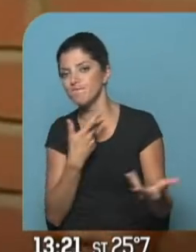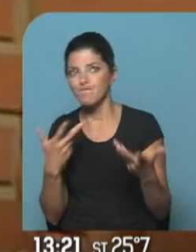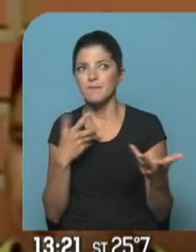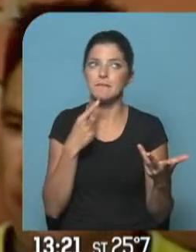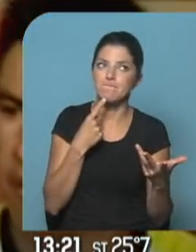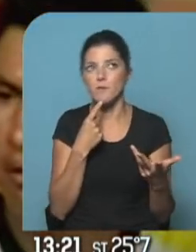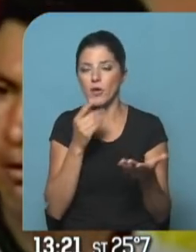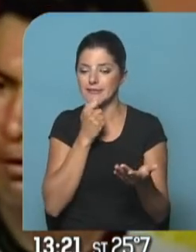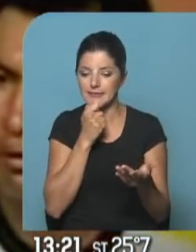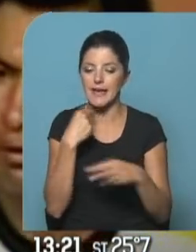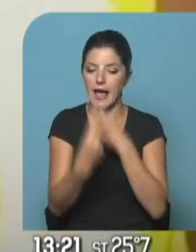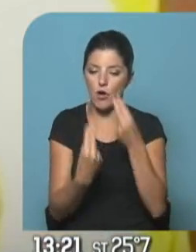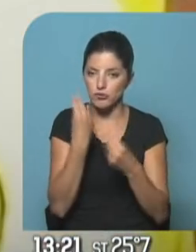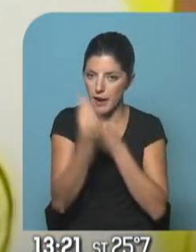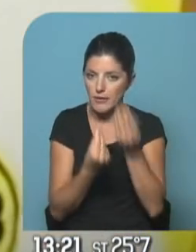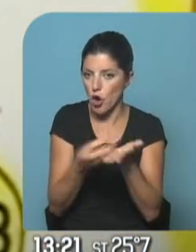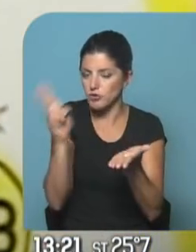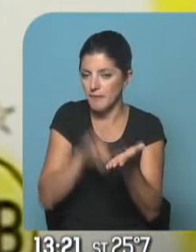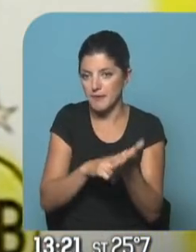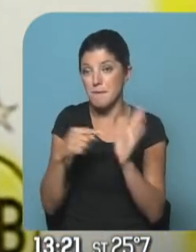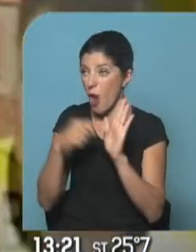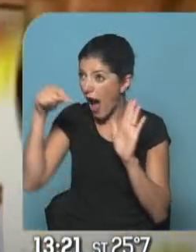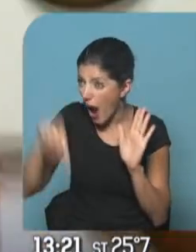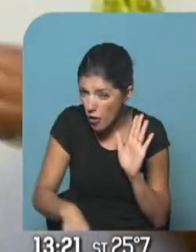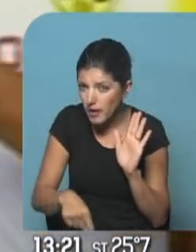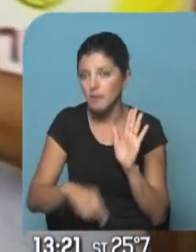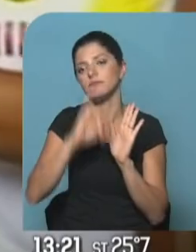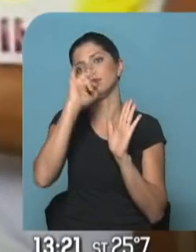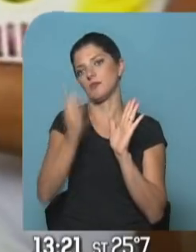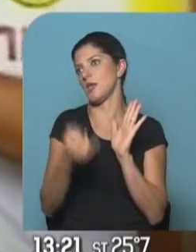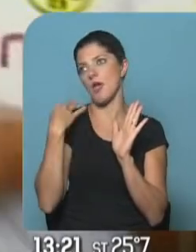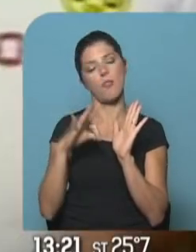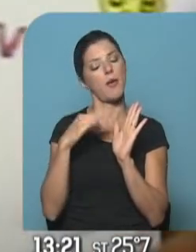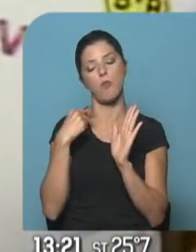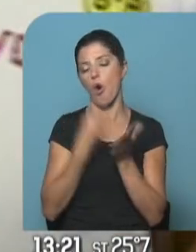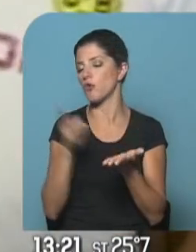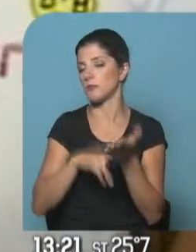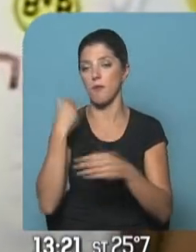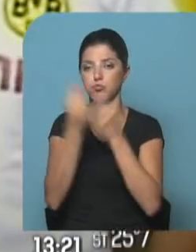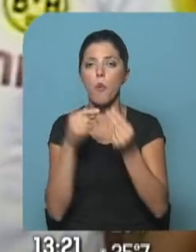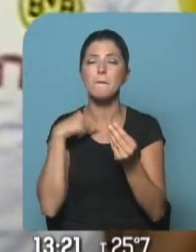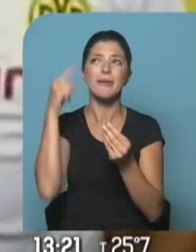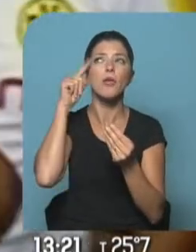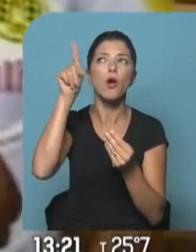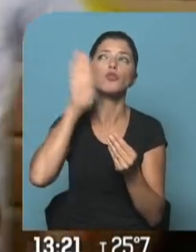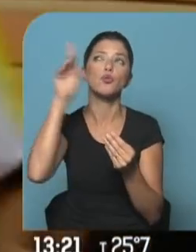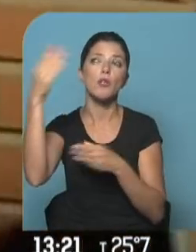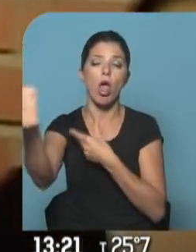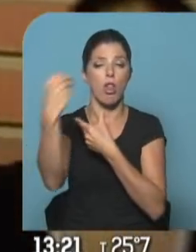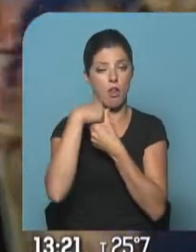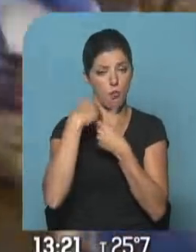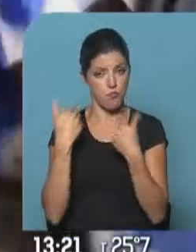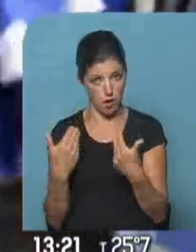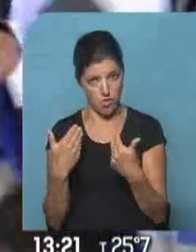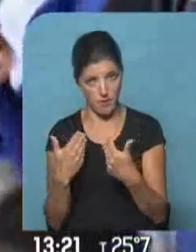decidido de volver a candidatearse, ahora esto se convertía en un deber ante la injerencia estadounidense. Más